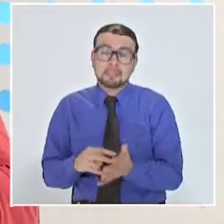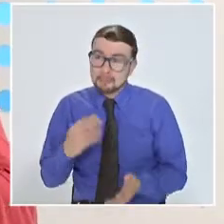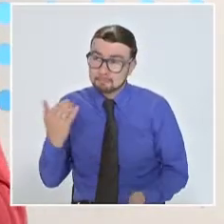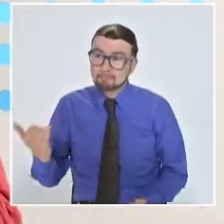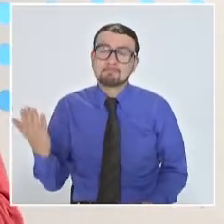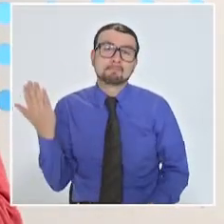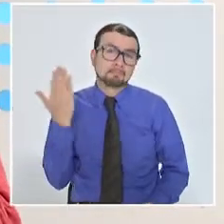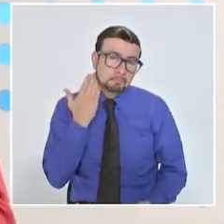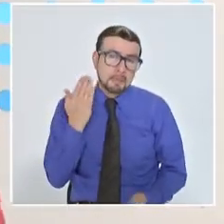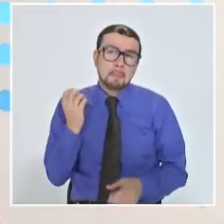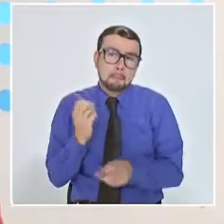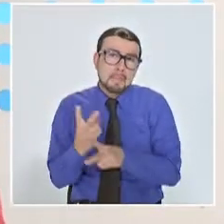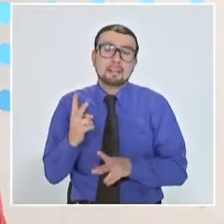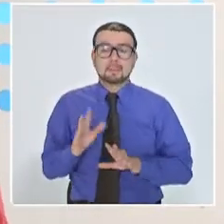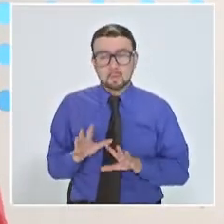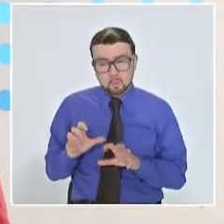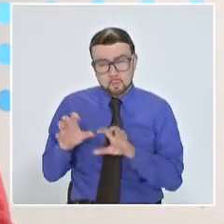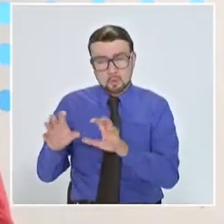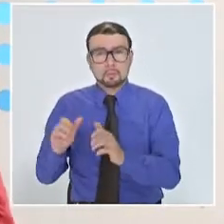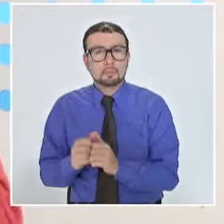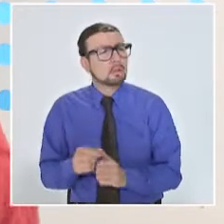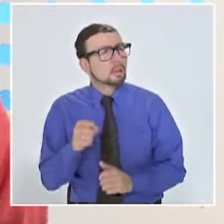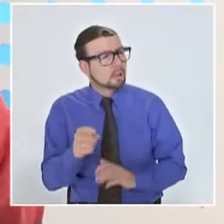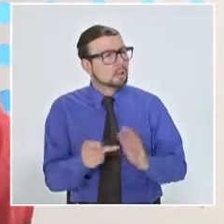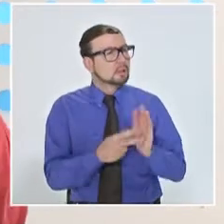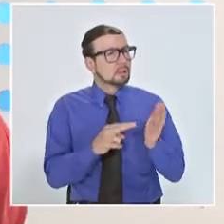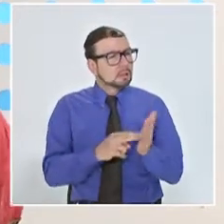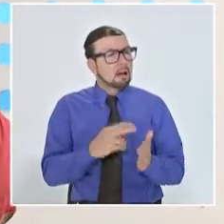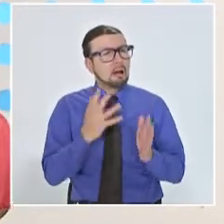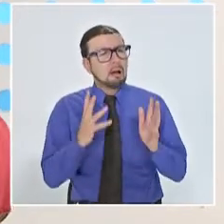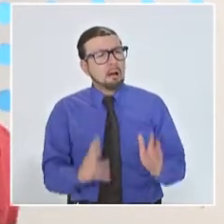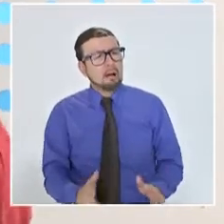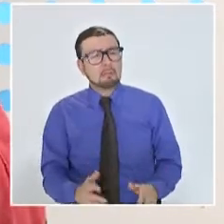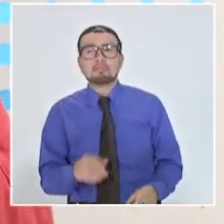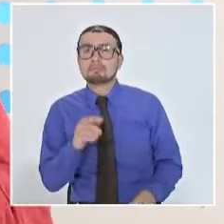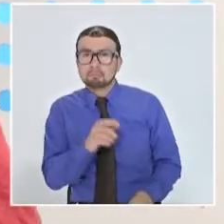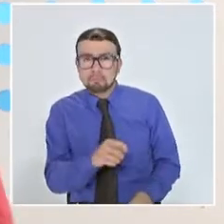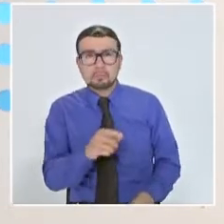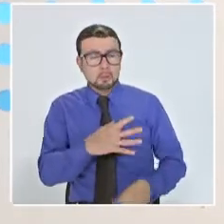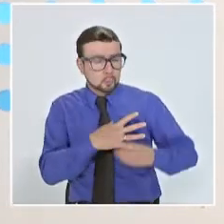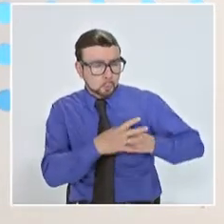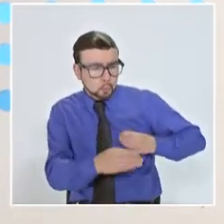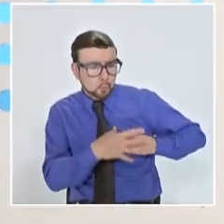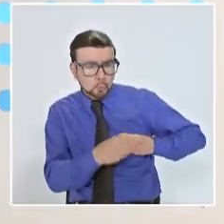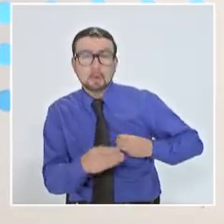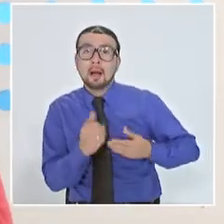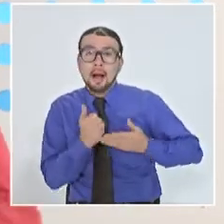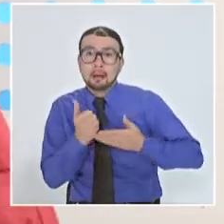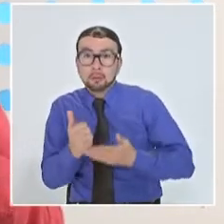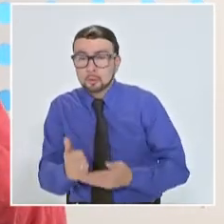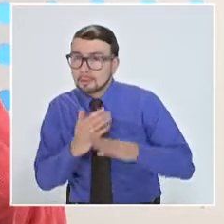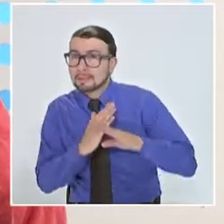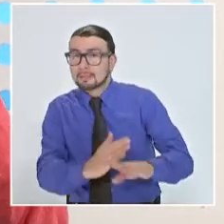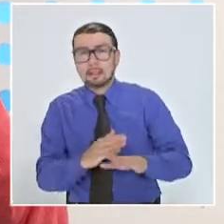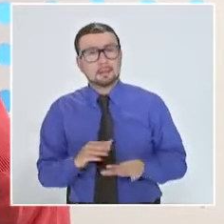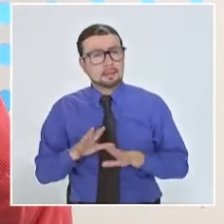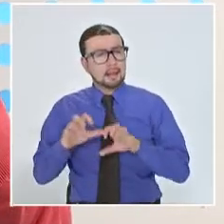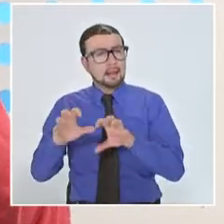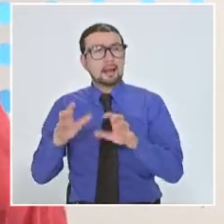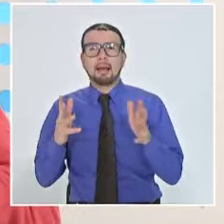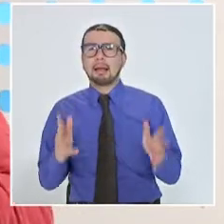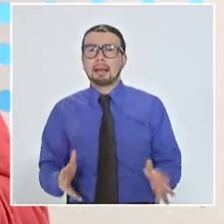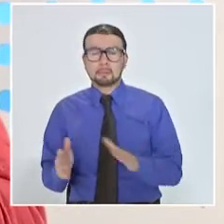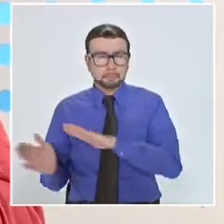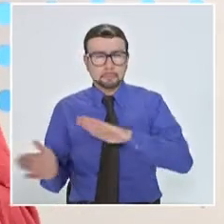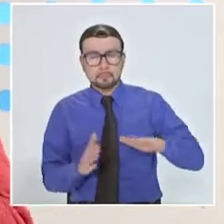un método preventivo en el proceso del cáncer de seno. Vamos a ver estas imágenes que yo quiero que la gente se ubique un